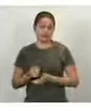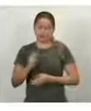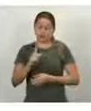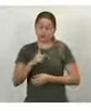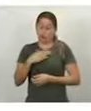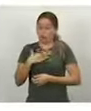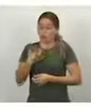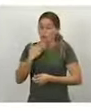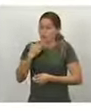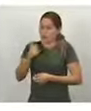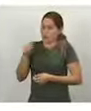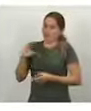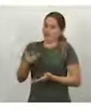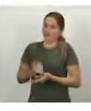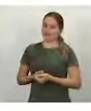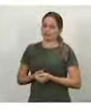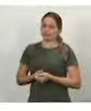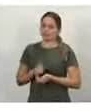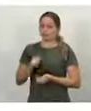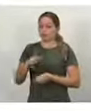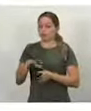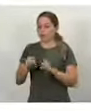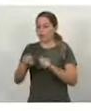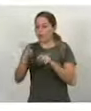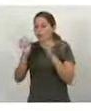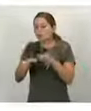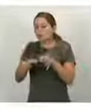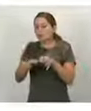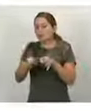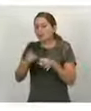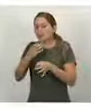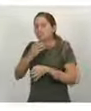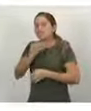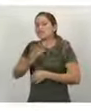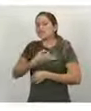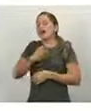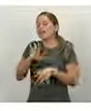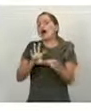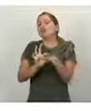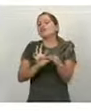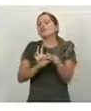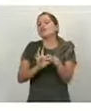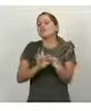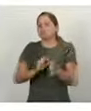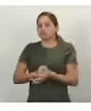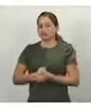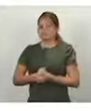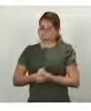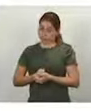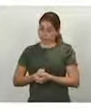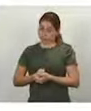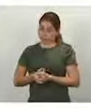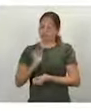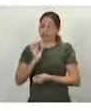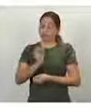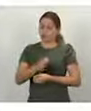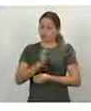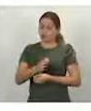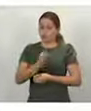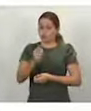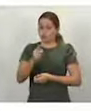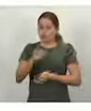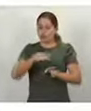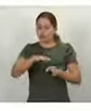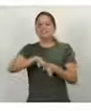convenía y tomó como pretexto que Fidel se encontraba enfermo. Decidió entonces juzgarlo